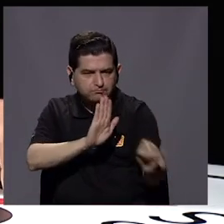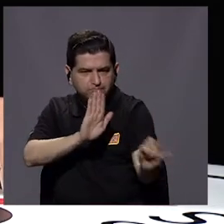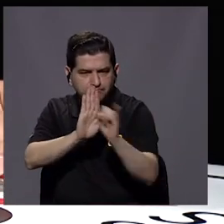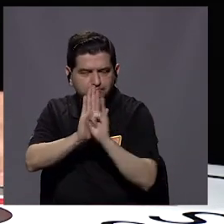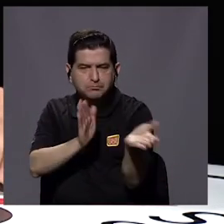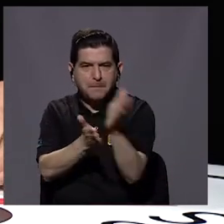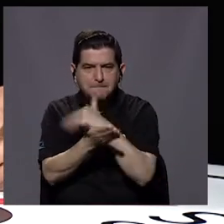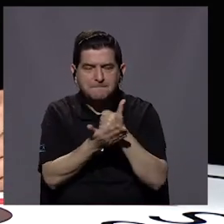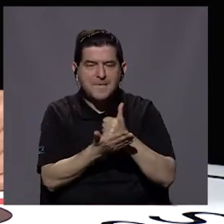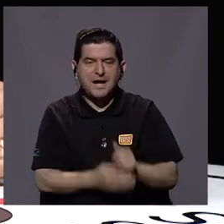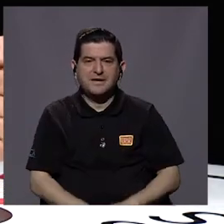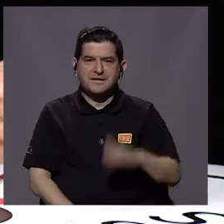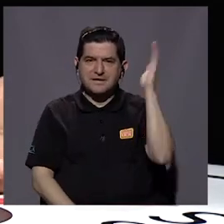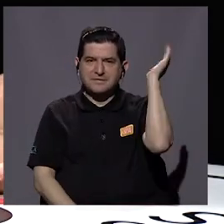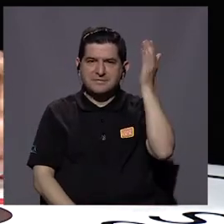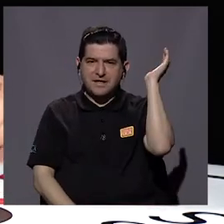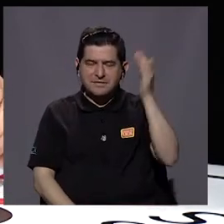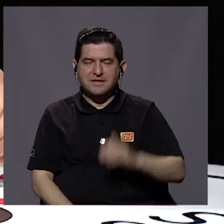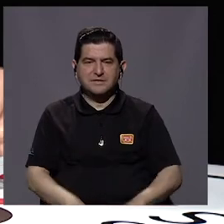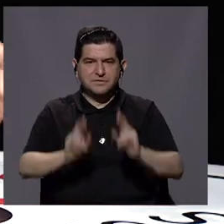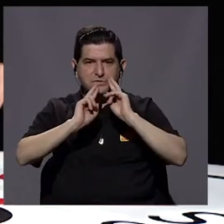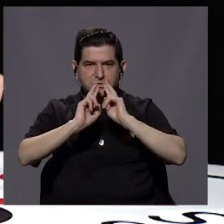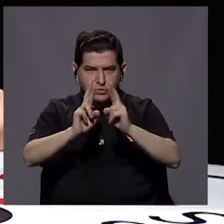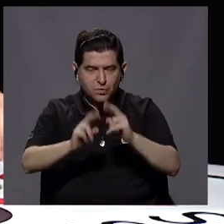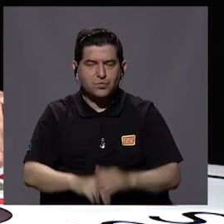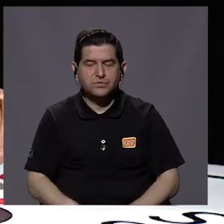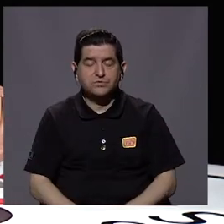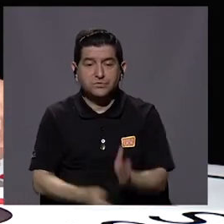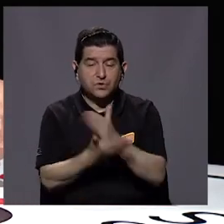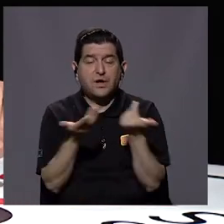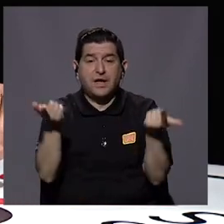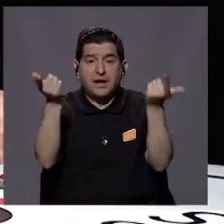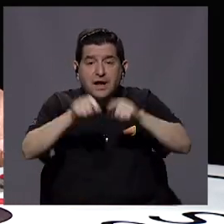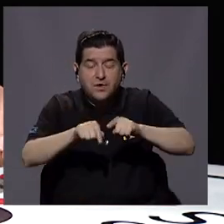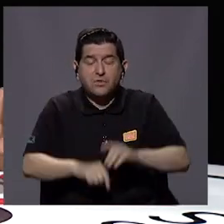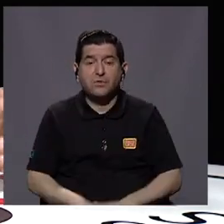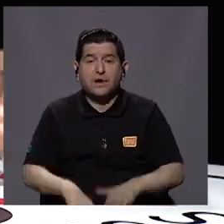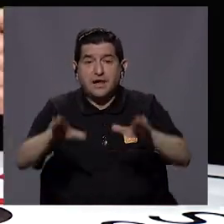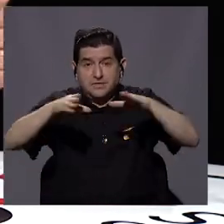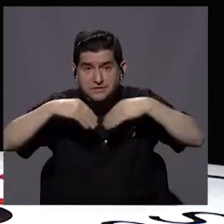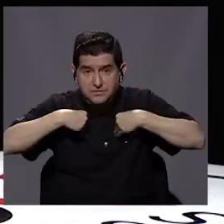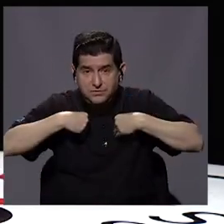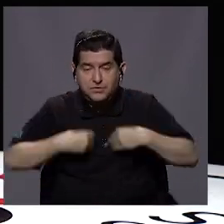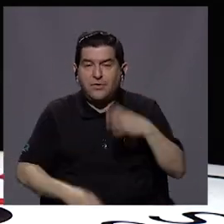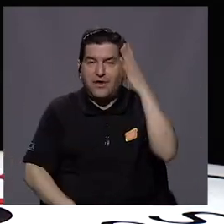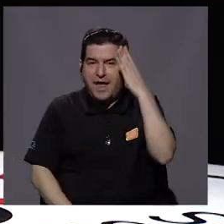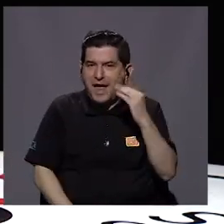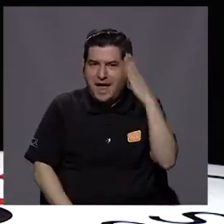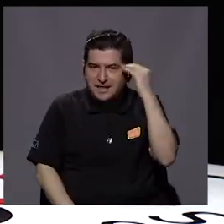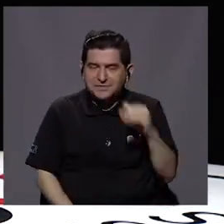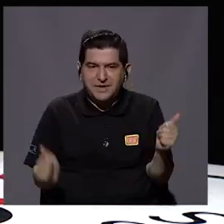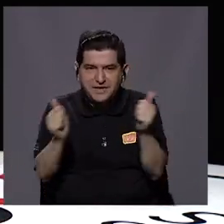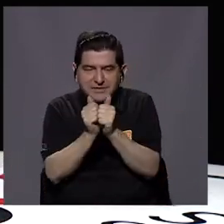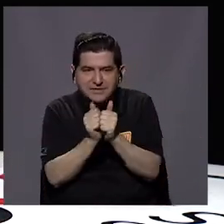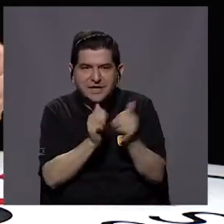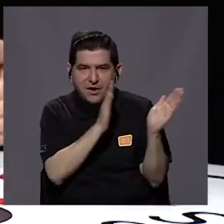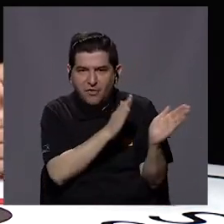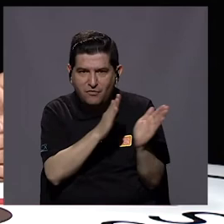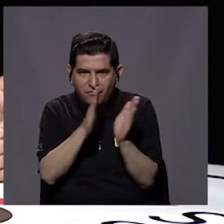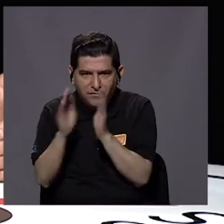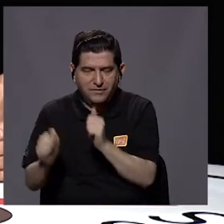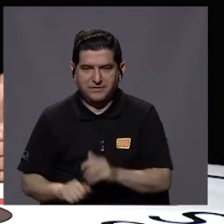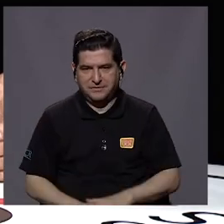podemos identificar, y es parte del discurso de respuesta, y tiene que ser de recibo en algunos casos, y es que la experiencia junto